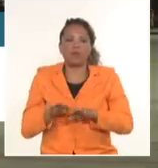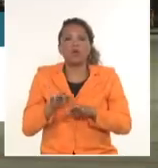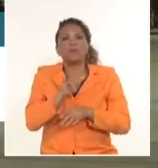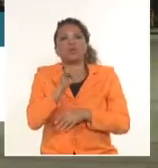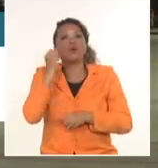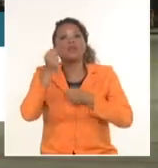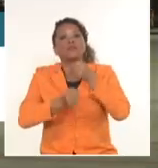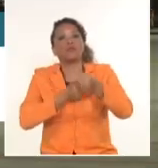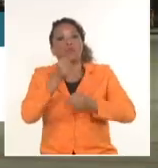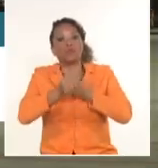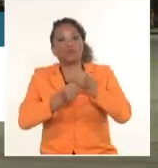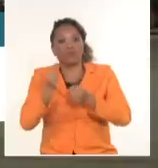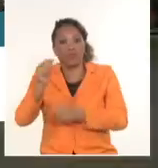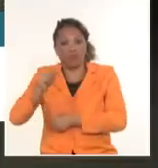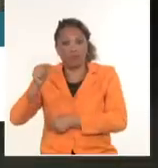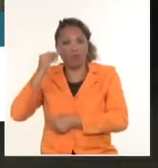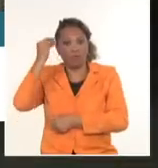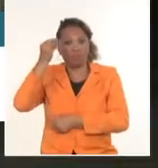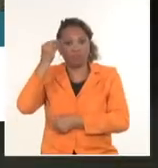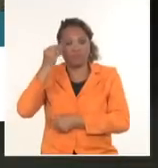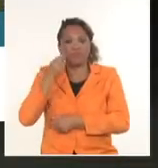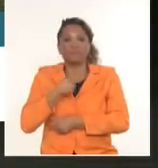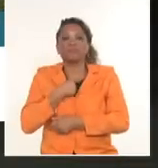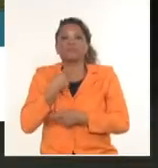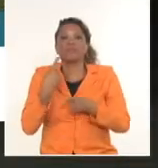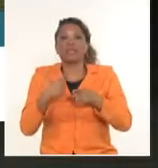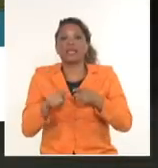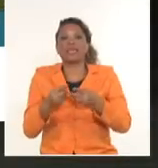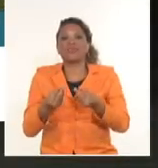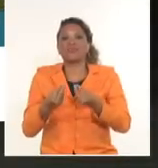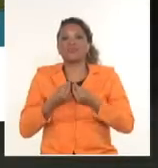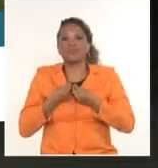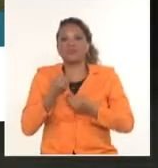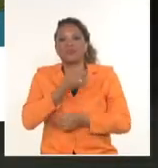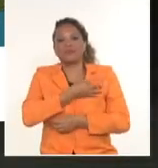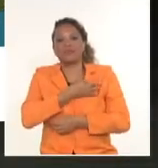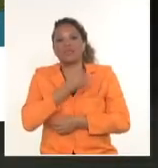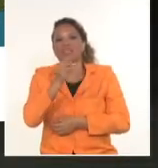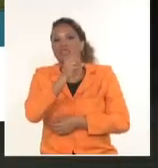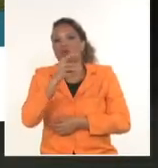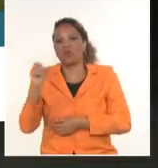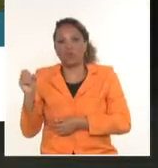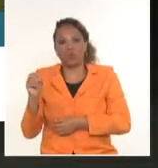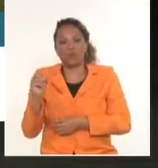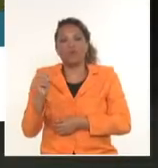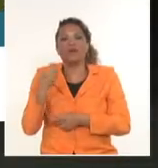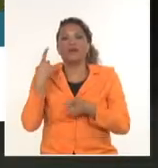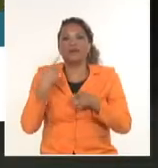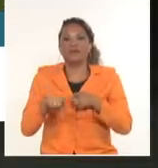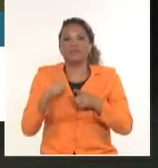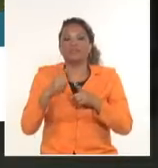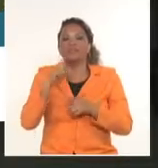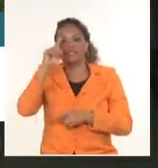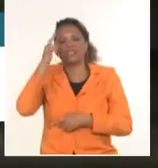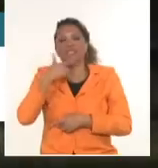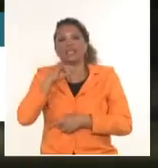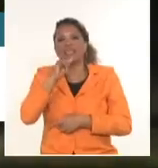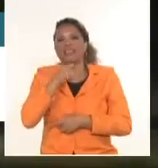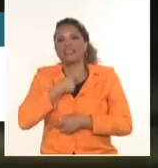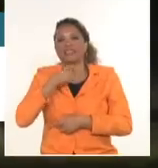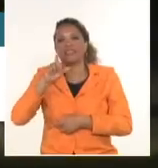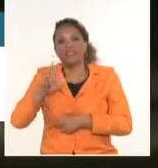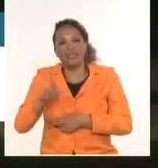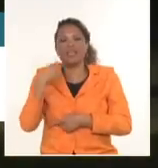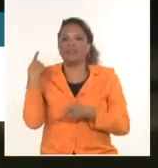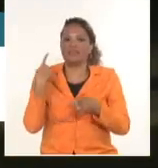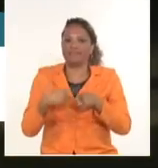boxeadores Erislandi Álvarez, quien ya nos regaló una medalla de oro. También el caso de Saidel Horta, Alejandro Claro, quien se vio muy bien